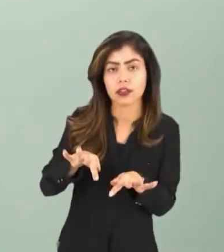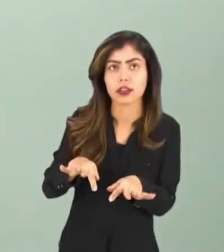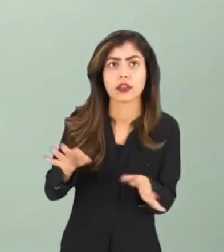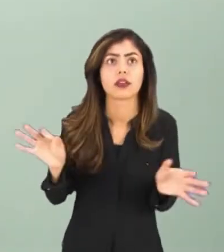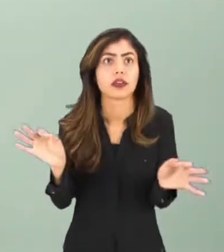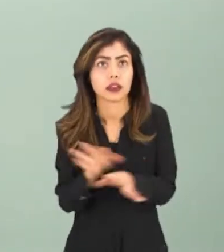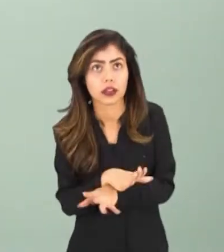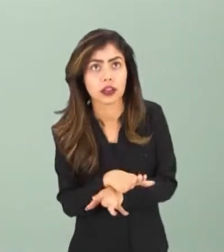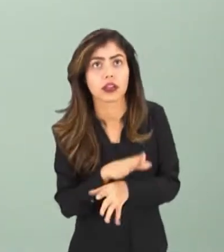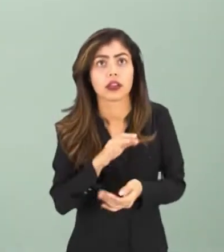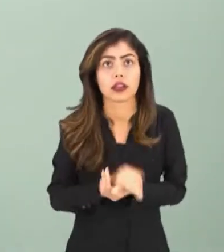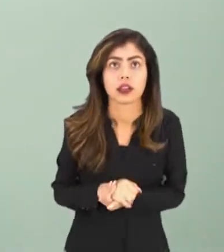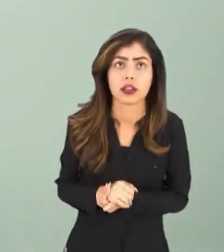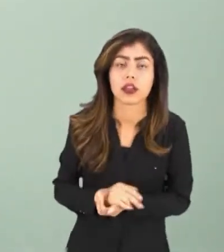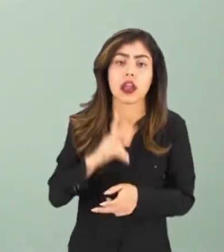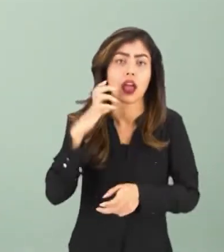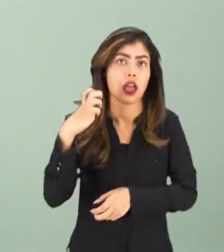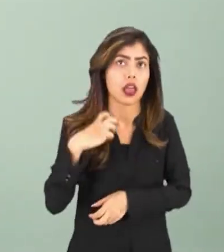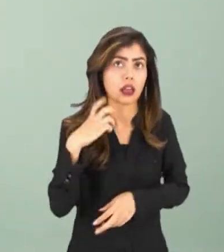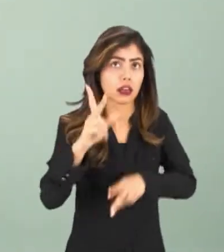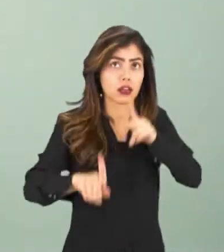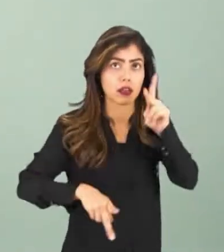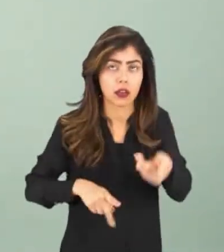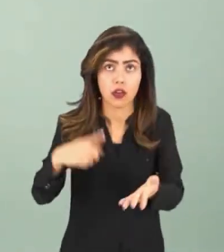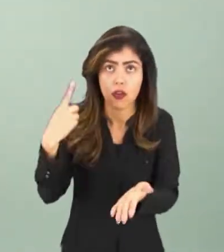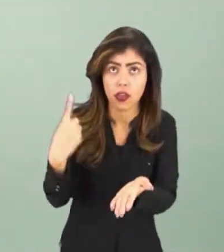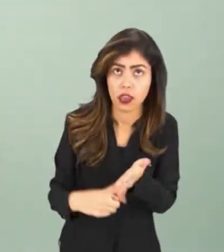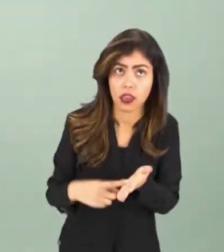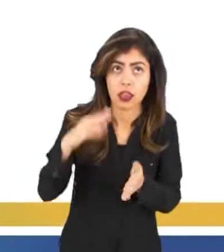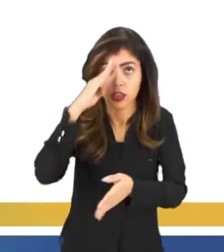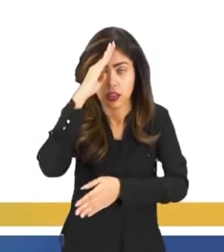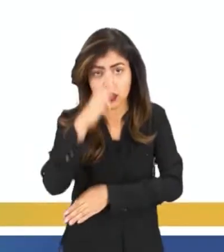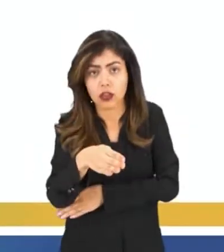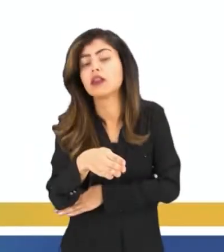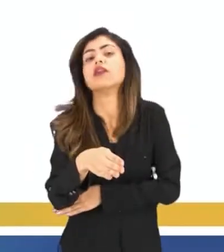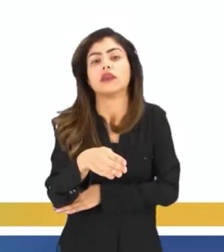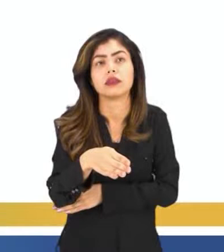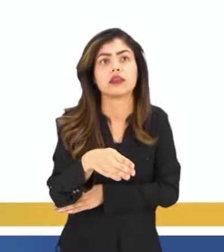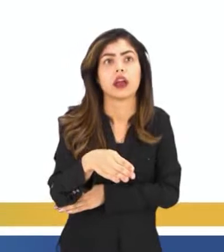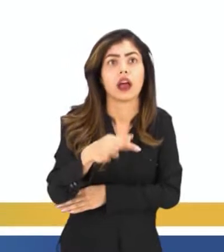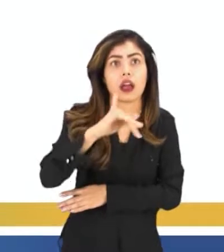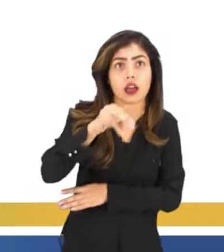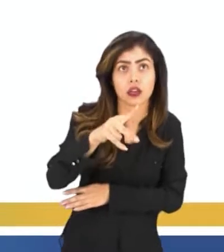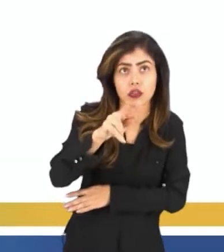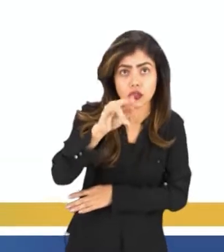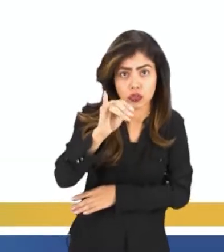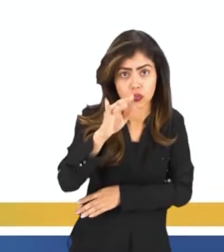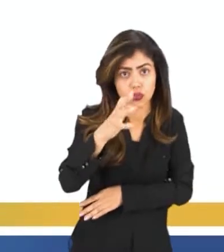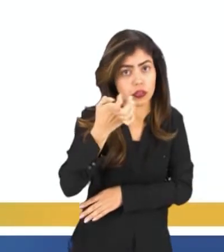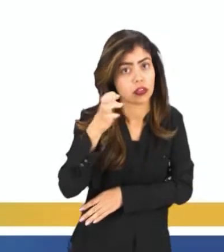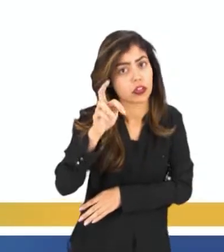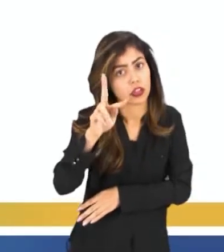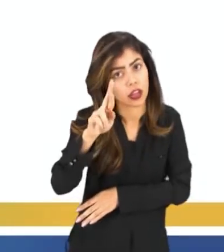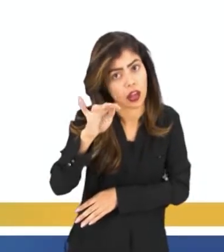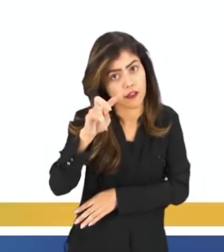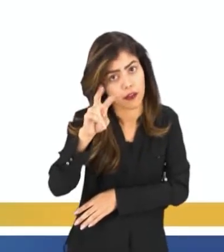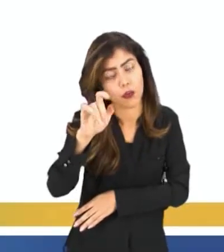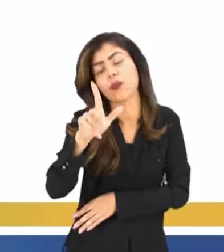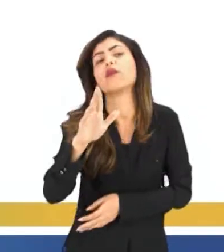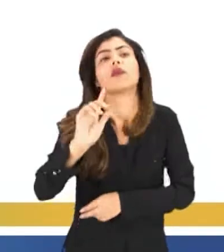concluyendo la ética pública con forma de que es justo y estable está